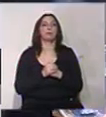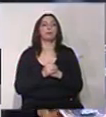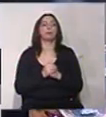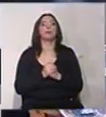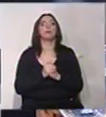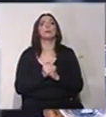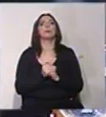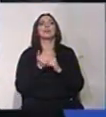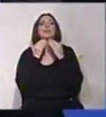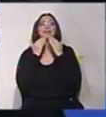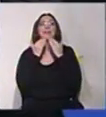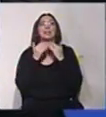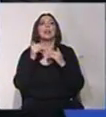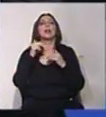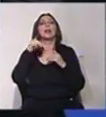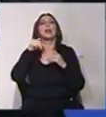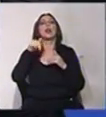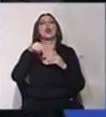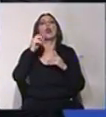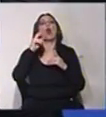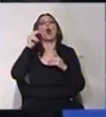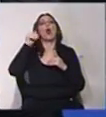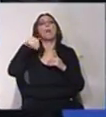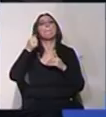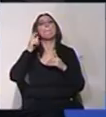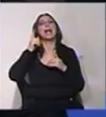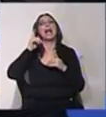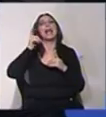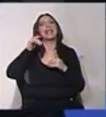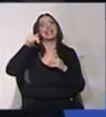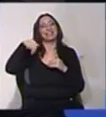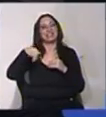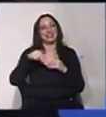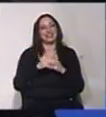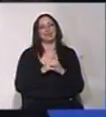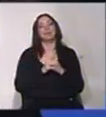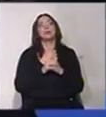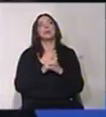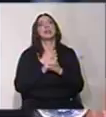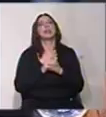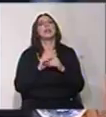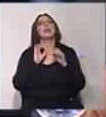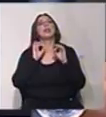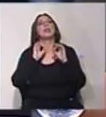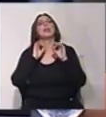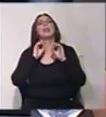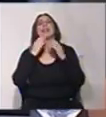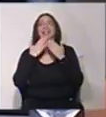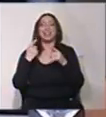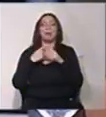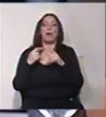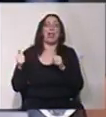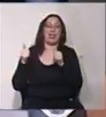Silvia, gracias. Norma Jean, en realidad hay que mirar a Norma Jean, no solo a Marilyn. Claro. Silvia, gracias por habernos